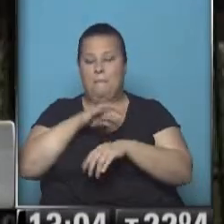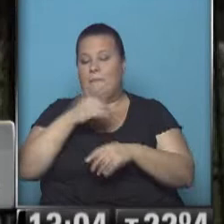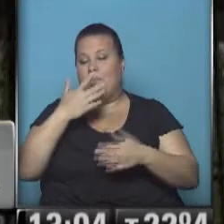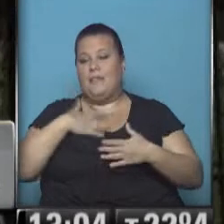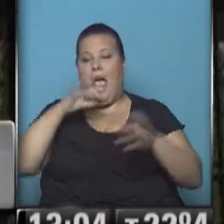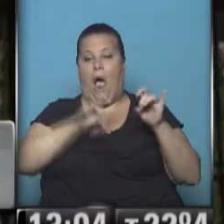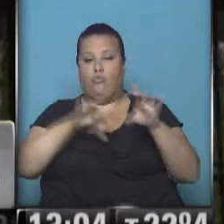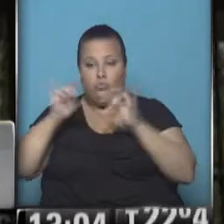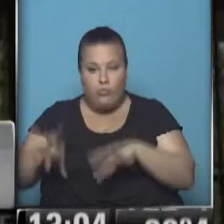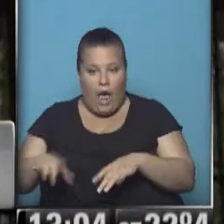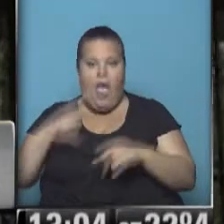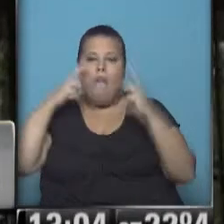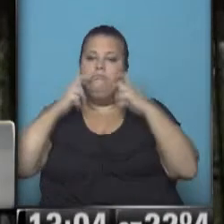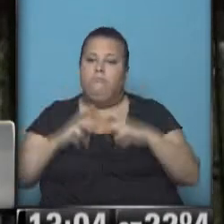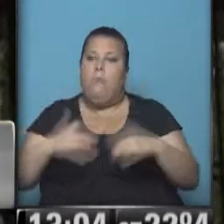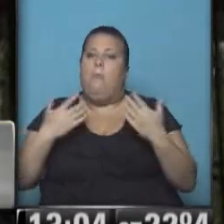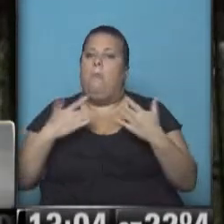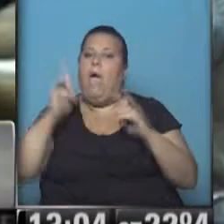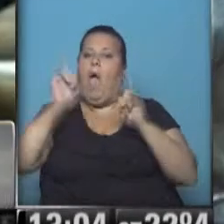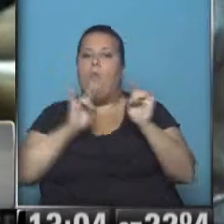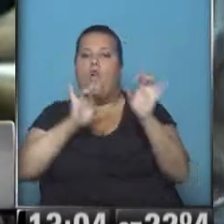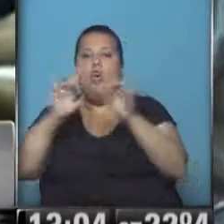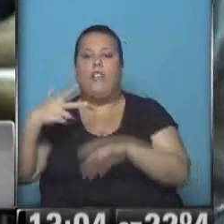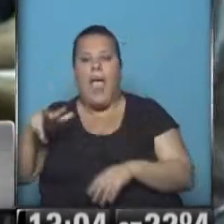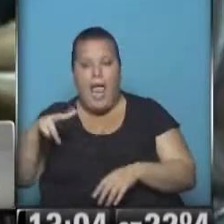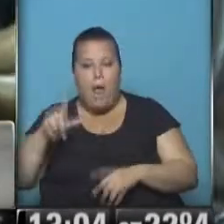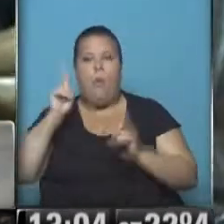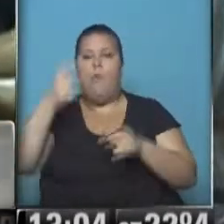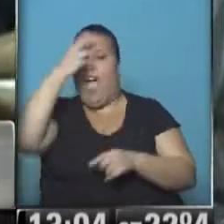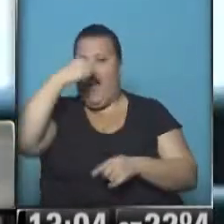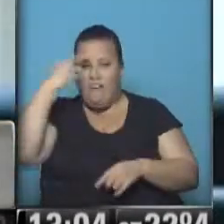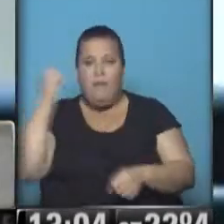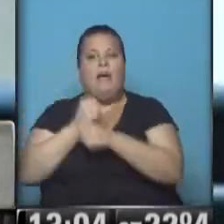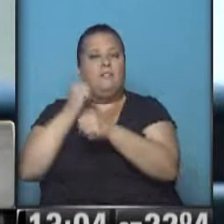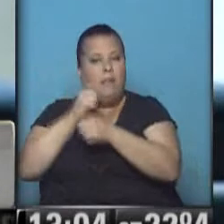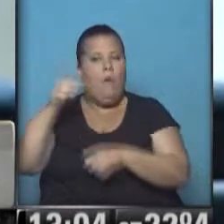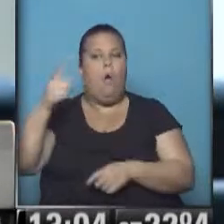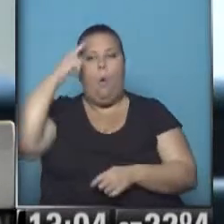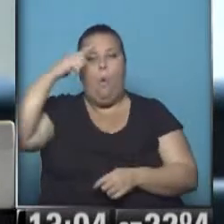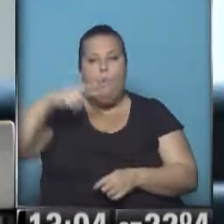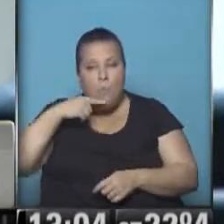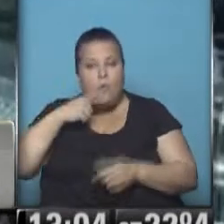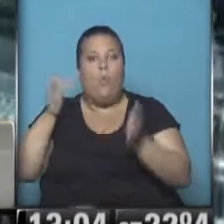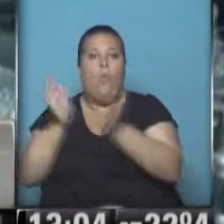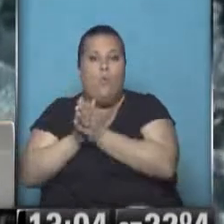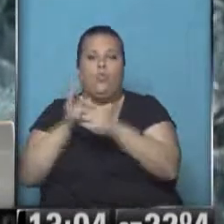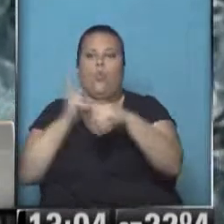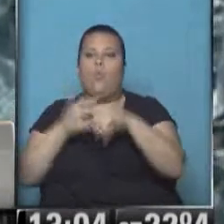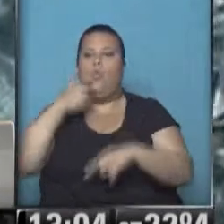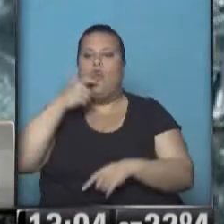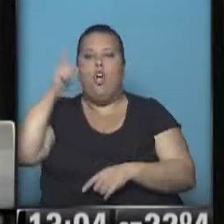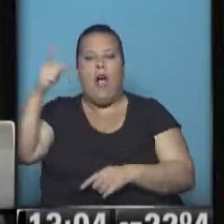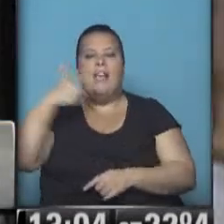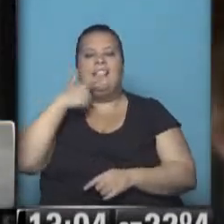Australia, donde se investiga si puede haber contagiado con ébola también una enfermera que trabajó durante un mes junto a la Cruz Roja en